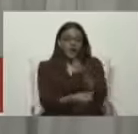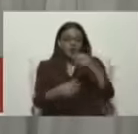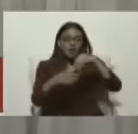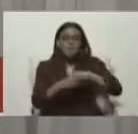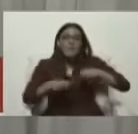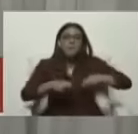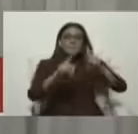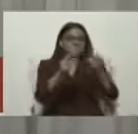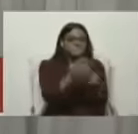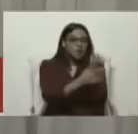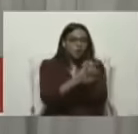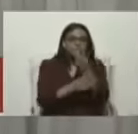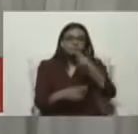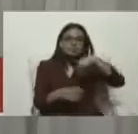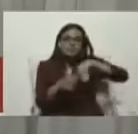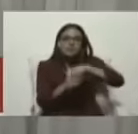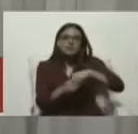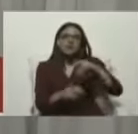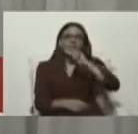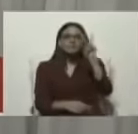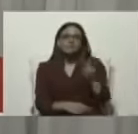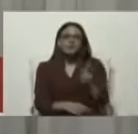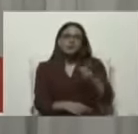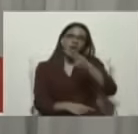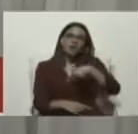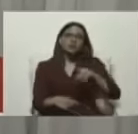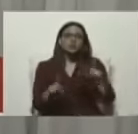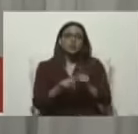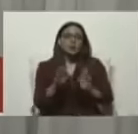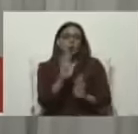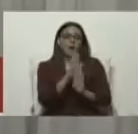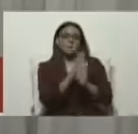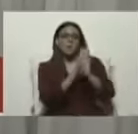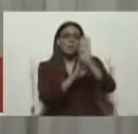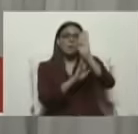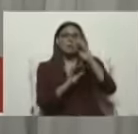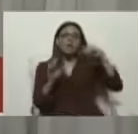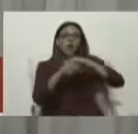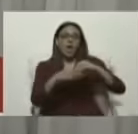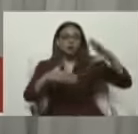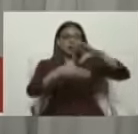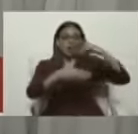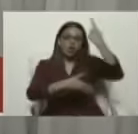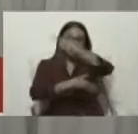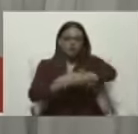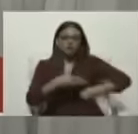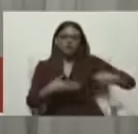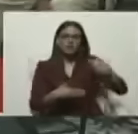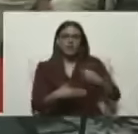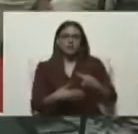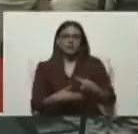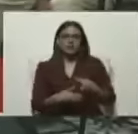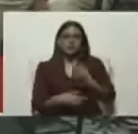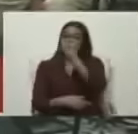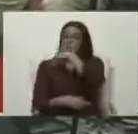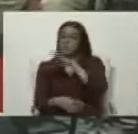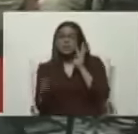productiva. Somos la economía que más crece en este continente. Si ustedes ven